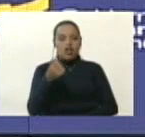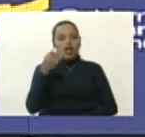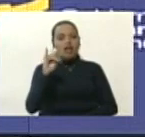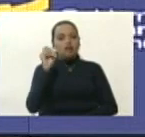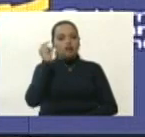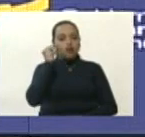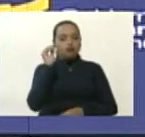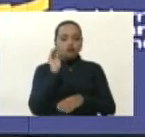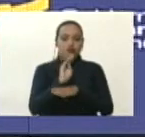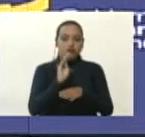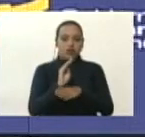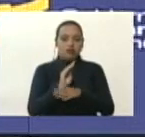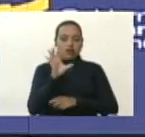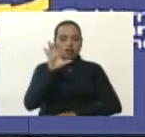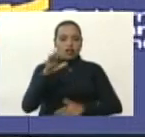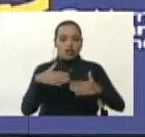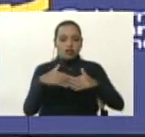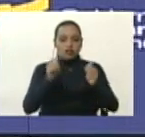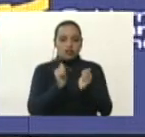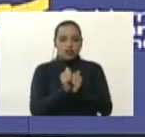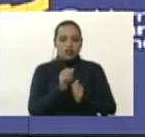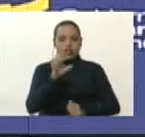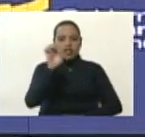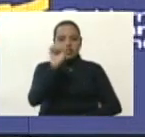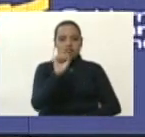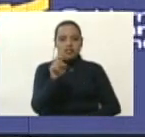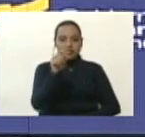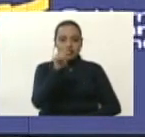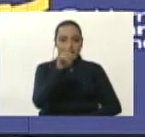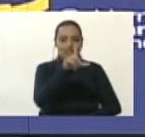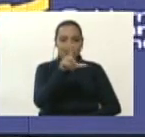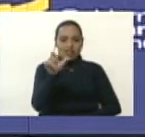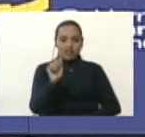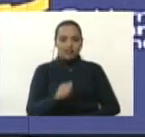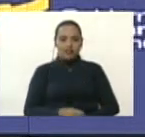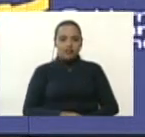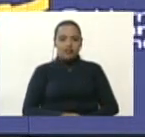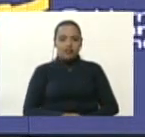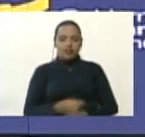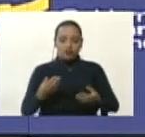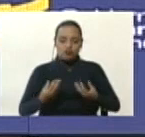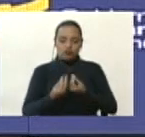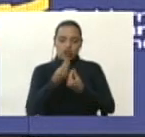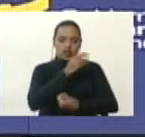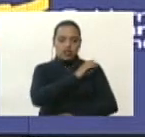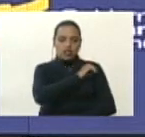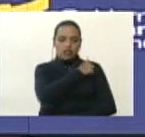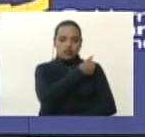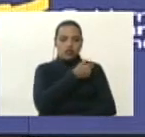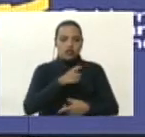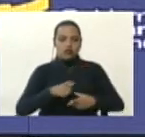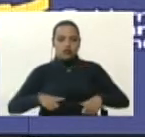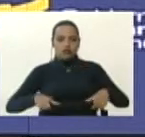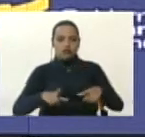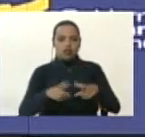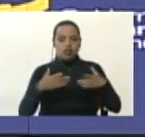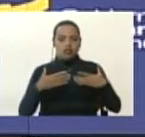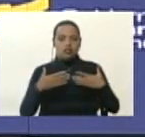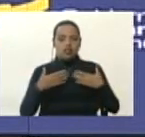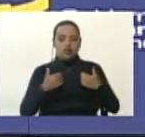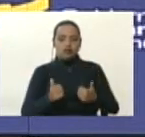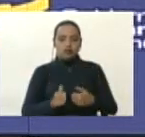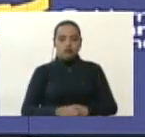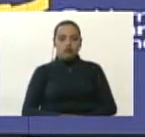del estado Anzoátegui, compañera Estela Lugo, conjuntamente con la directora del ambulatorio, doctor Héctor Farías.